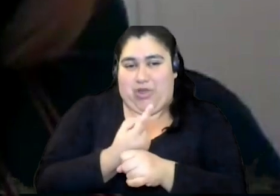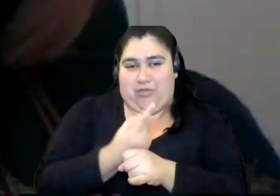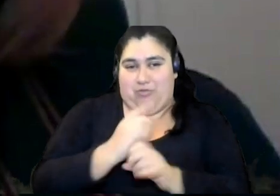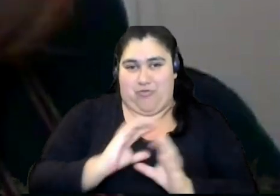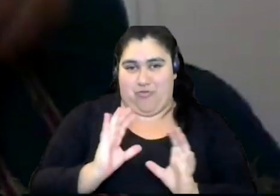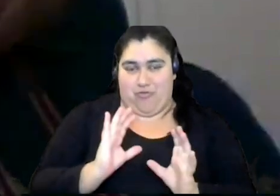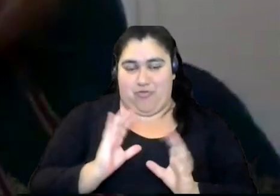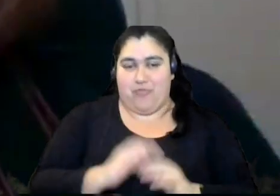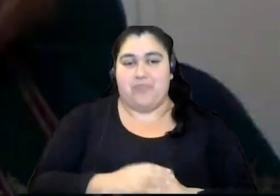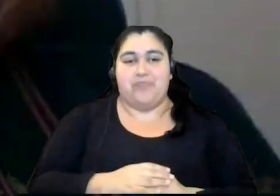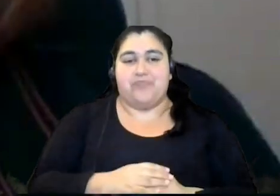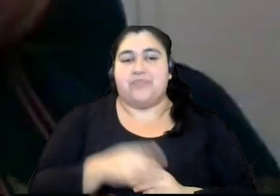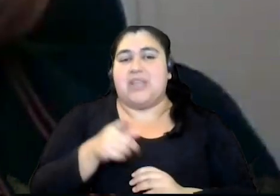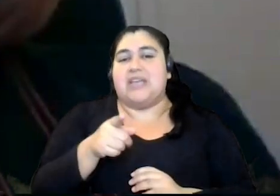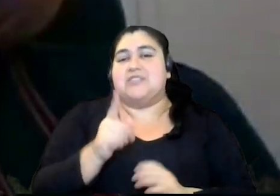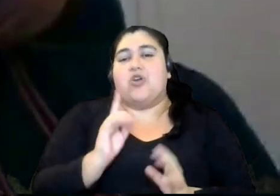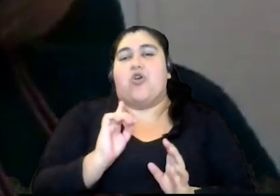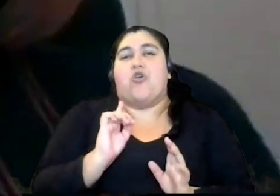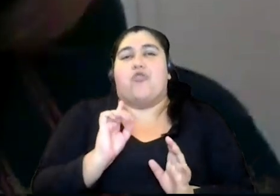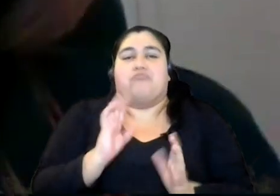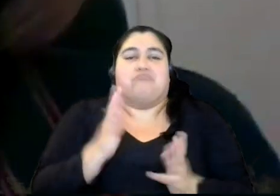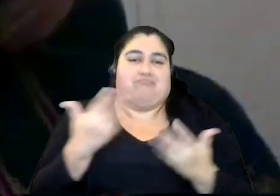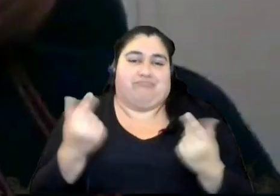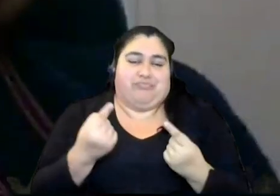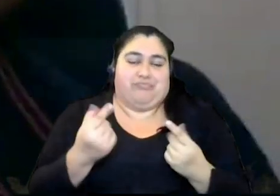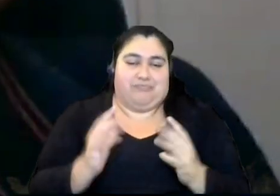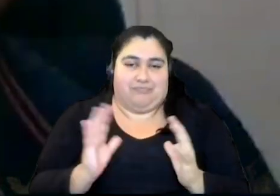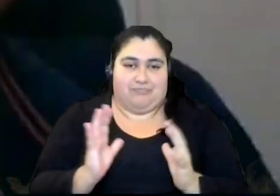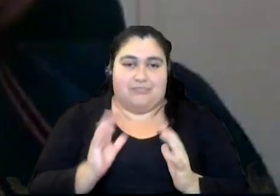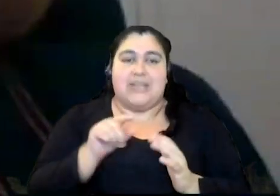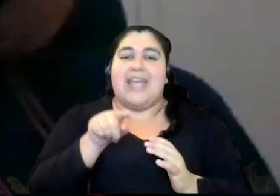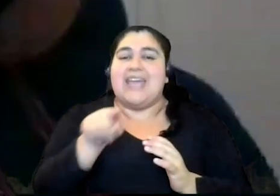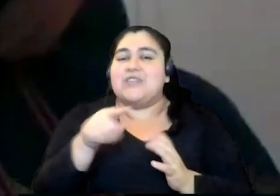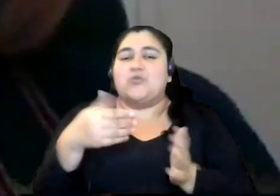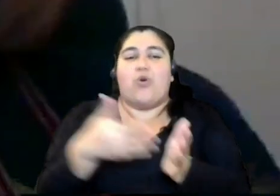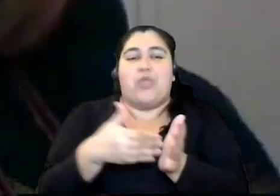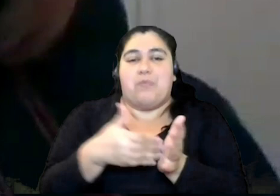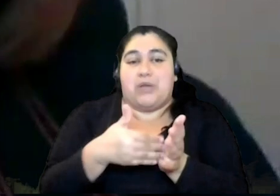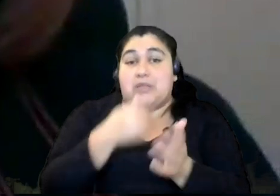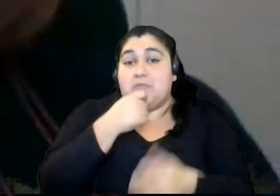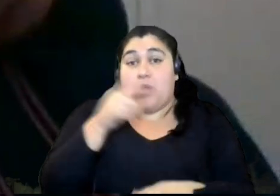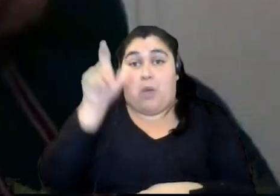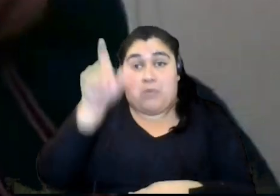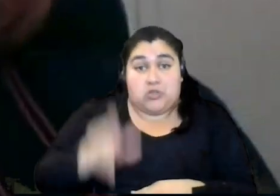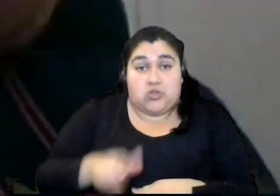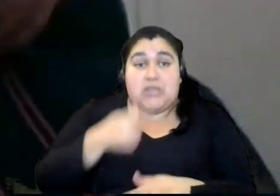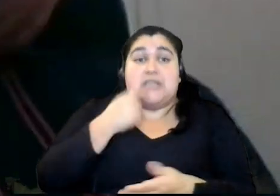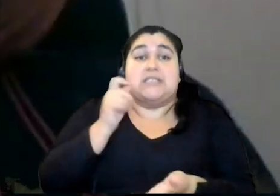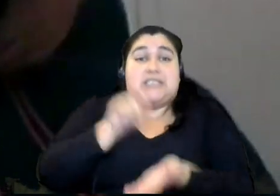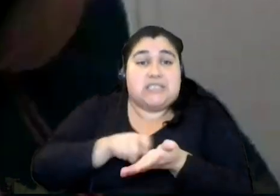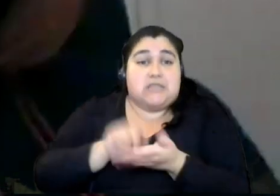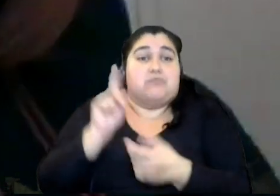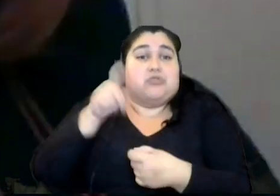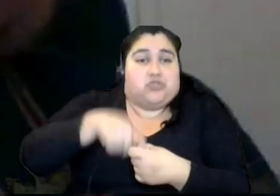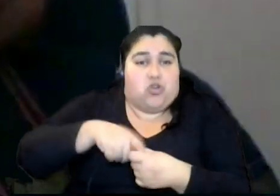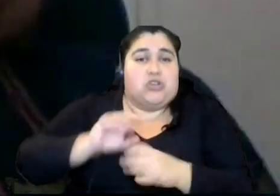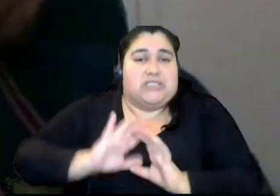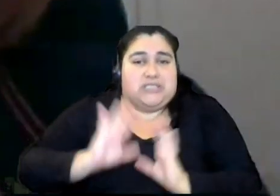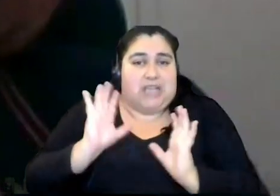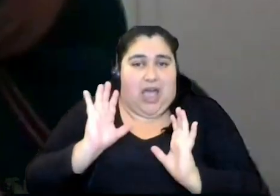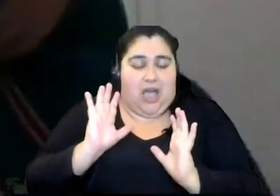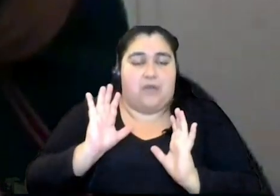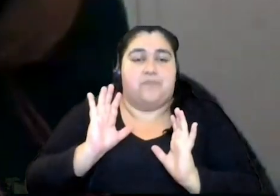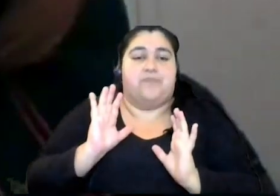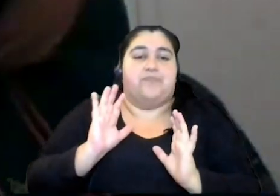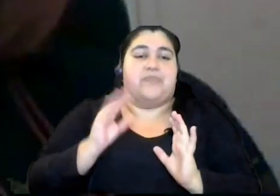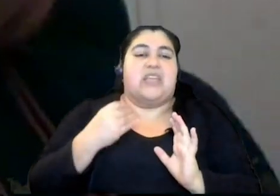inscripta en ganancias. No es una opción, ¿sí? Esa opción es para que ya te inscripto o los representantes del inscripto, que